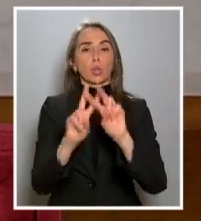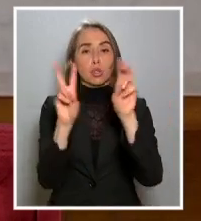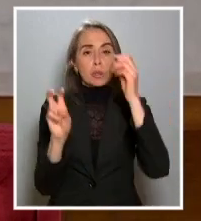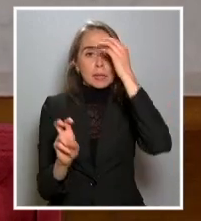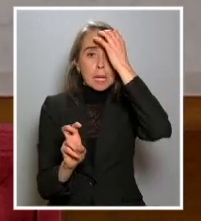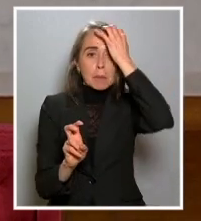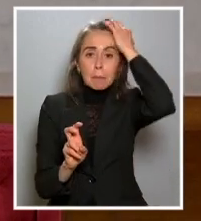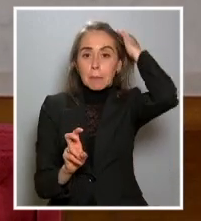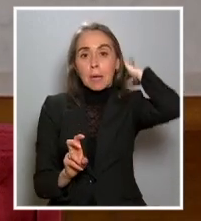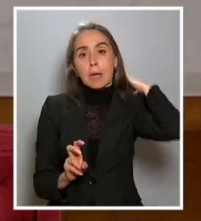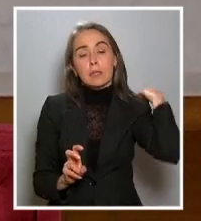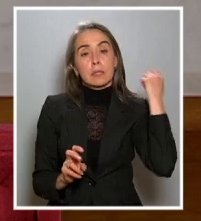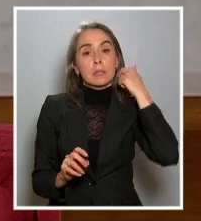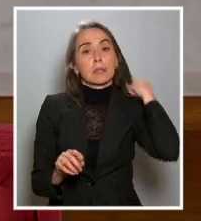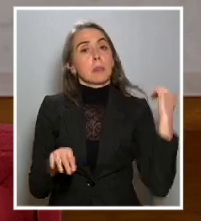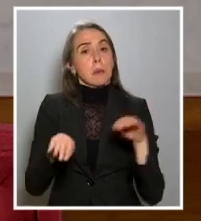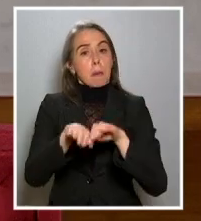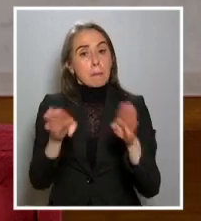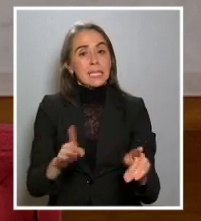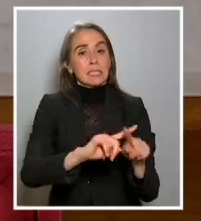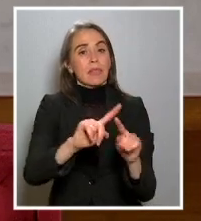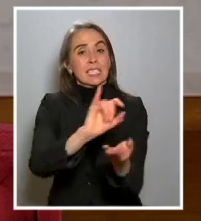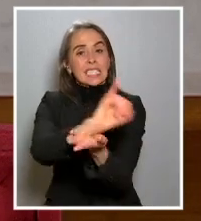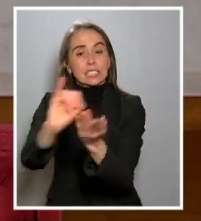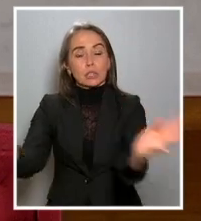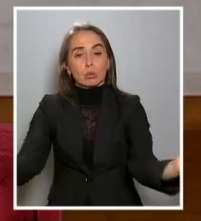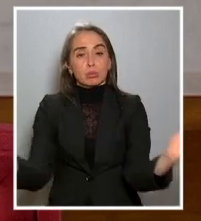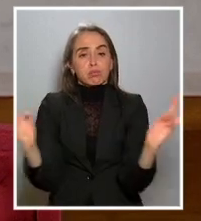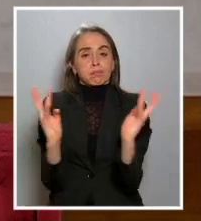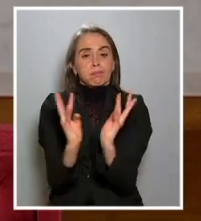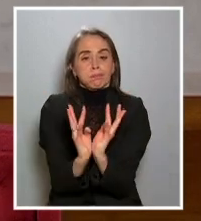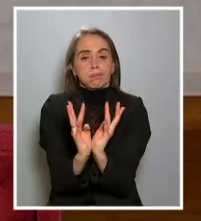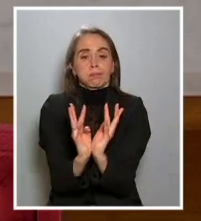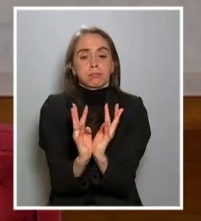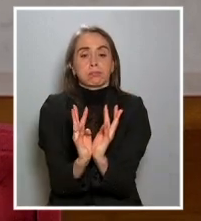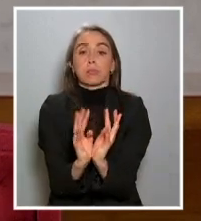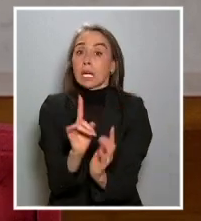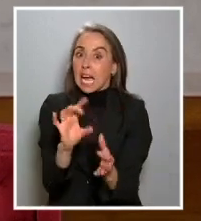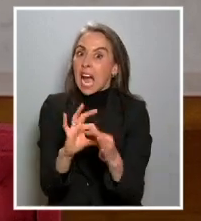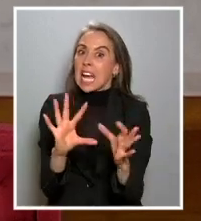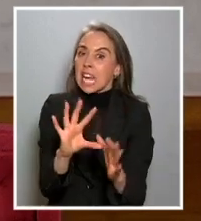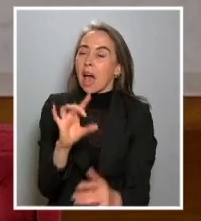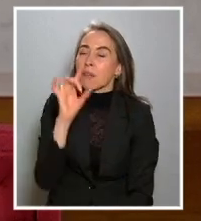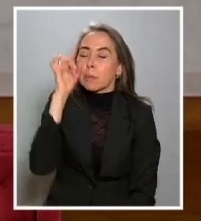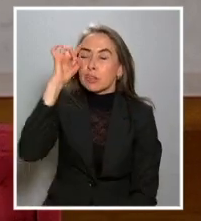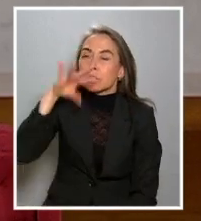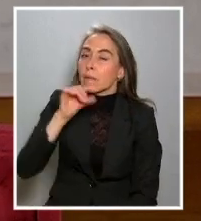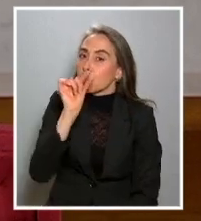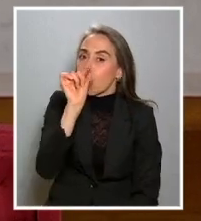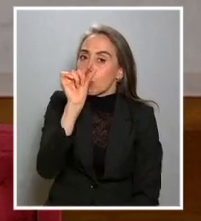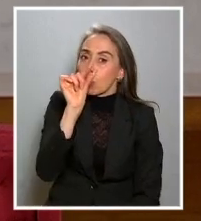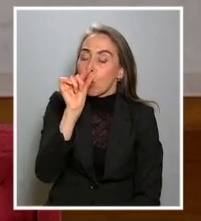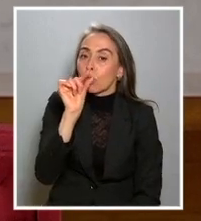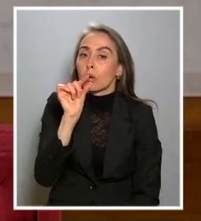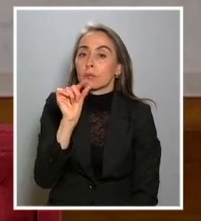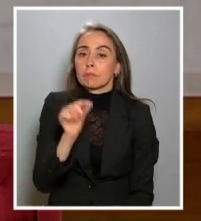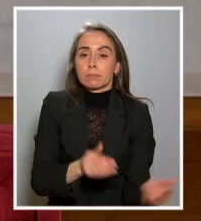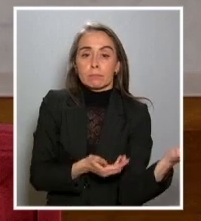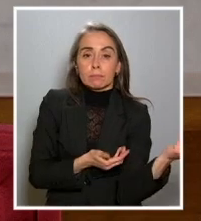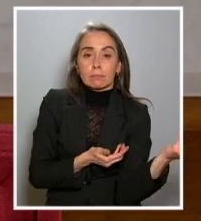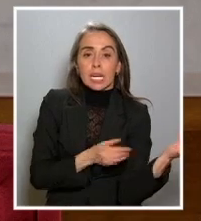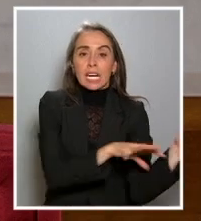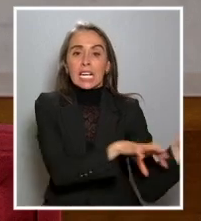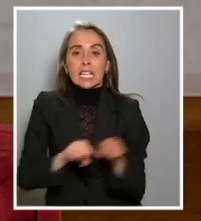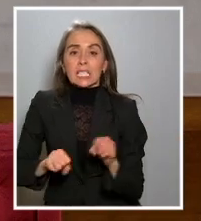hemos creado una mesa interinstitucional para abordar, y esto es muy grave y se sabe poco, las adopciones